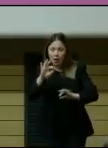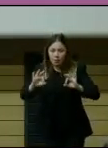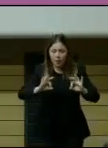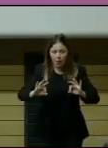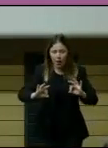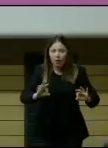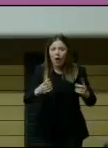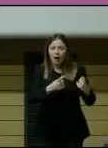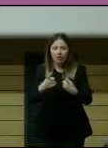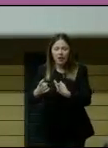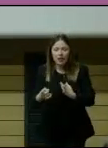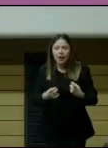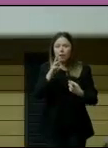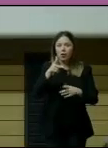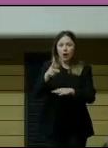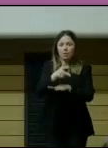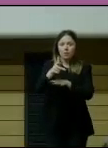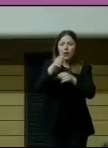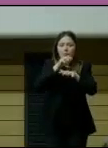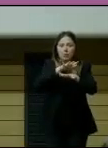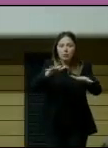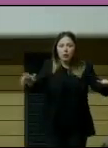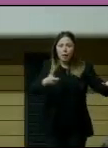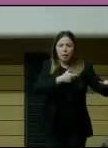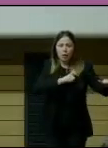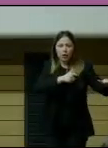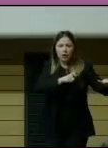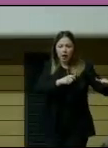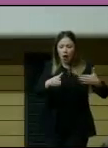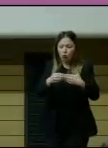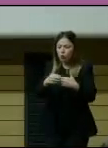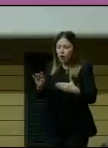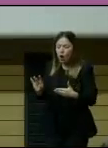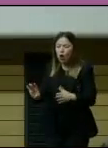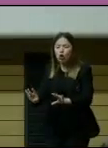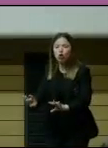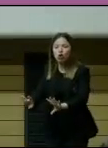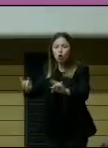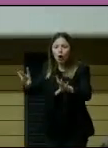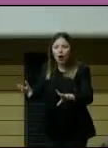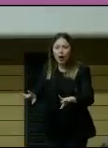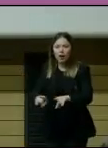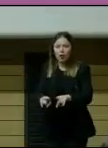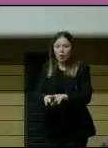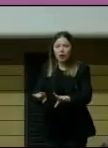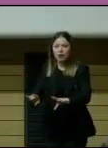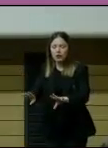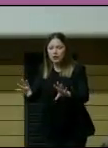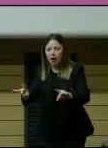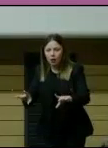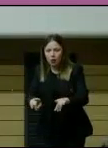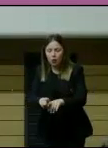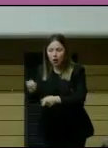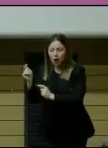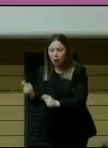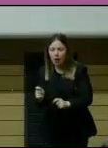cómo tratarlo, porque había un vídeo viral que salía de un policía que había tocado a un usuario y le pillaba allí en estado catatónico y tal, que era todo